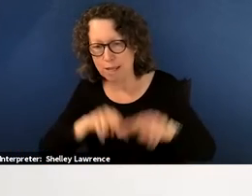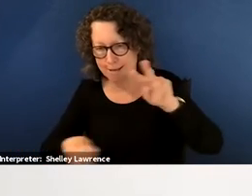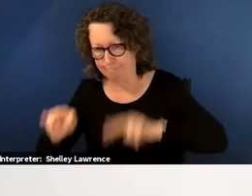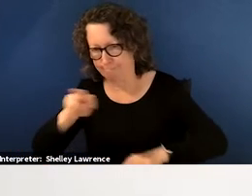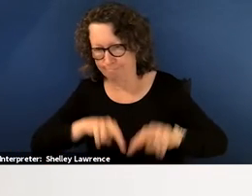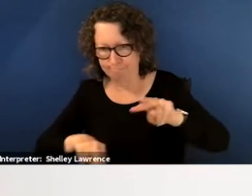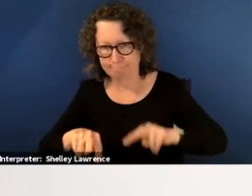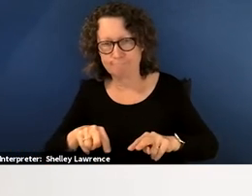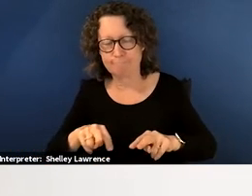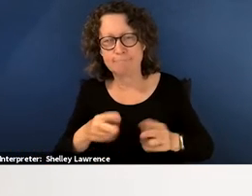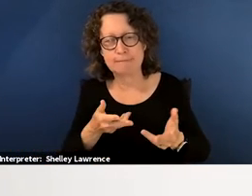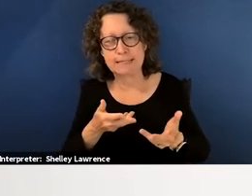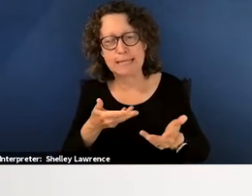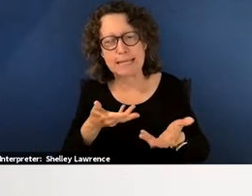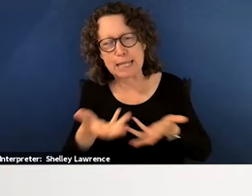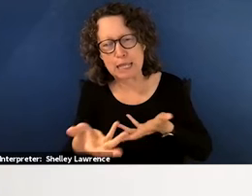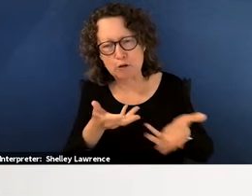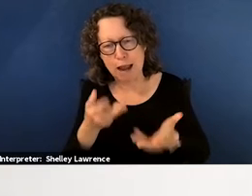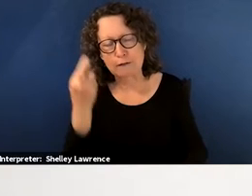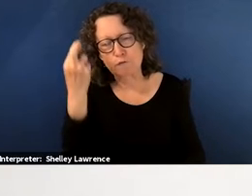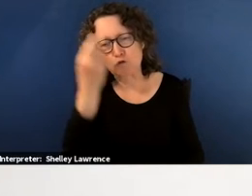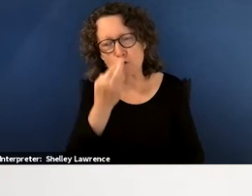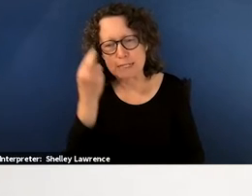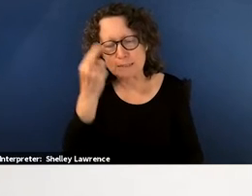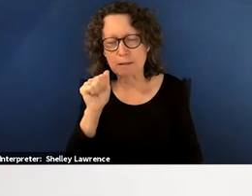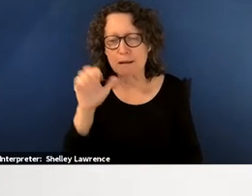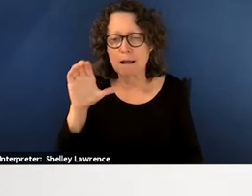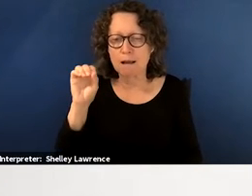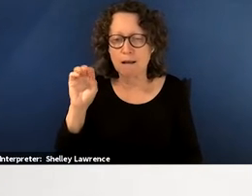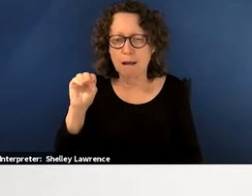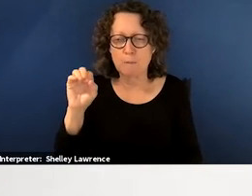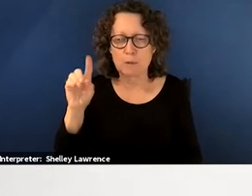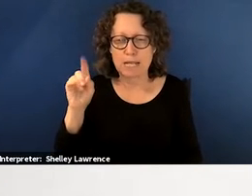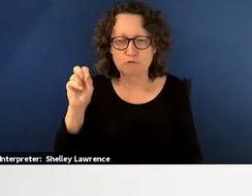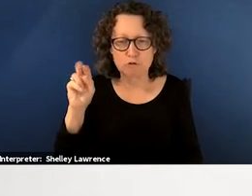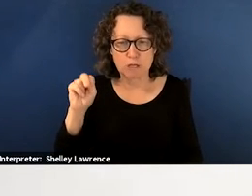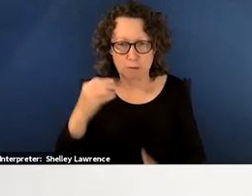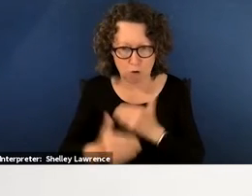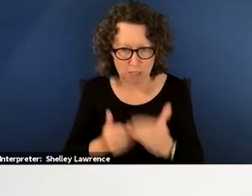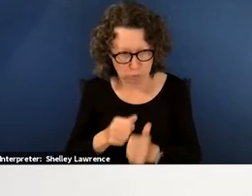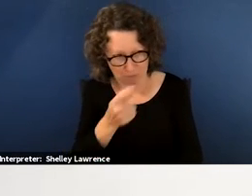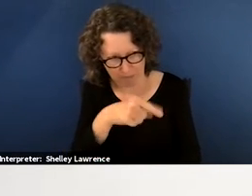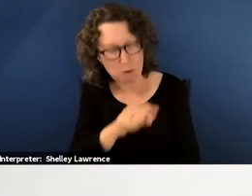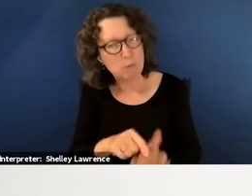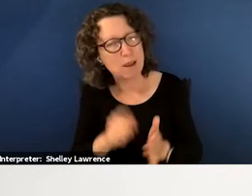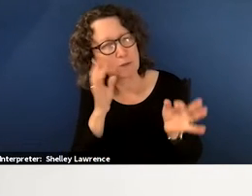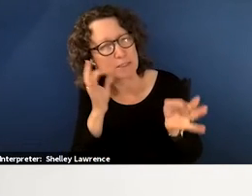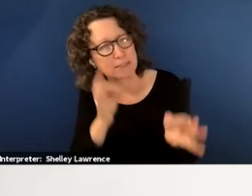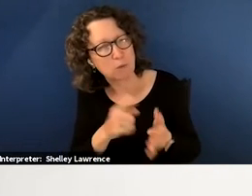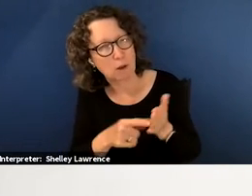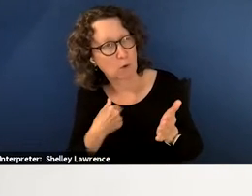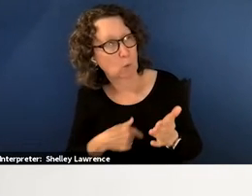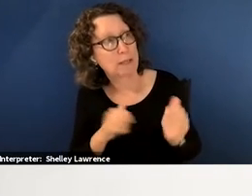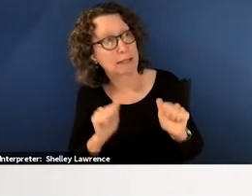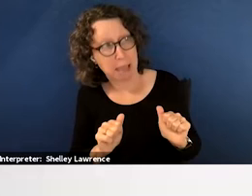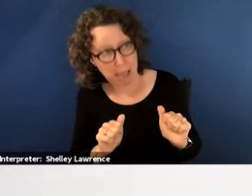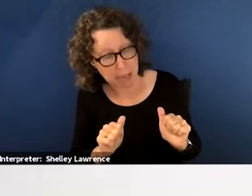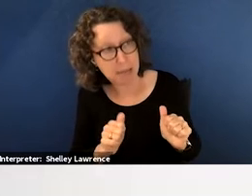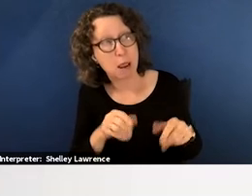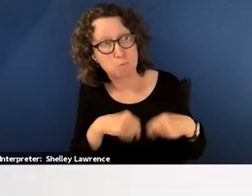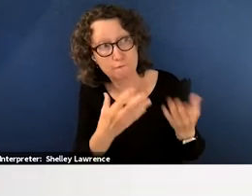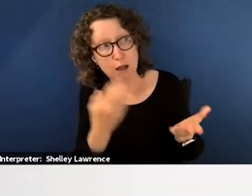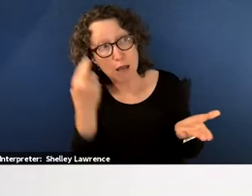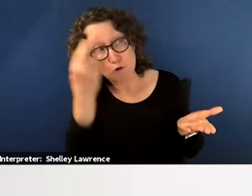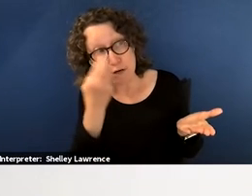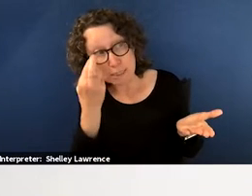Y después nosotros tenemos un proceso interactivo para las adaptaciones con el empleado y tenemos que hacer una determinación